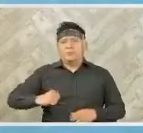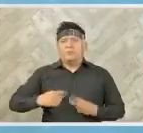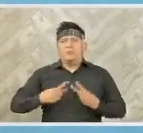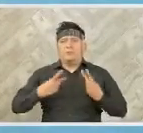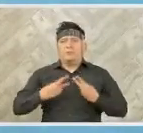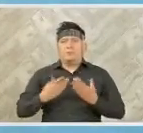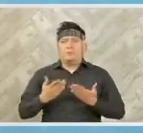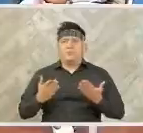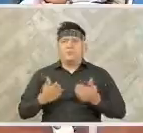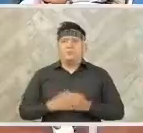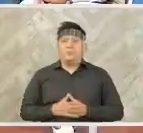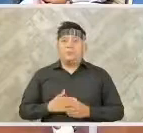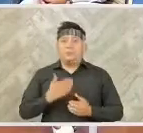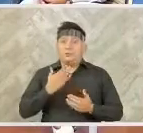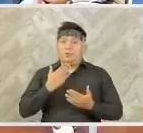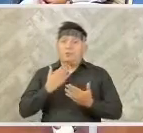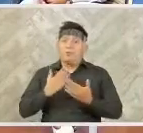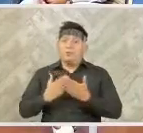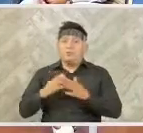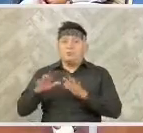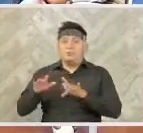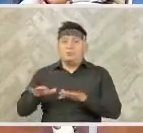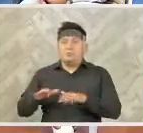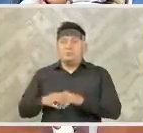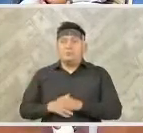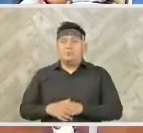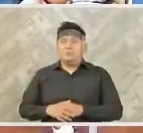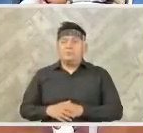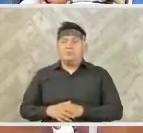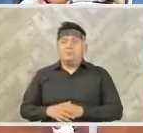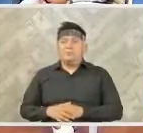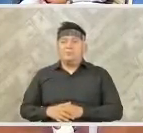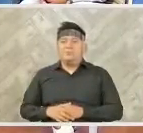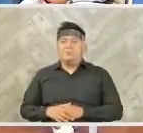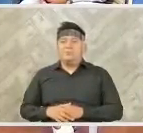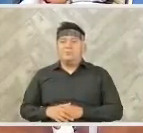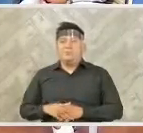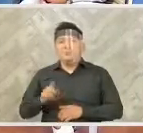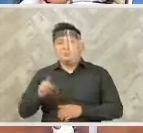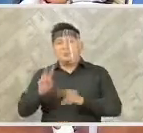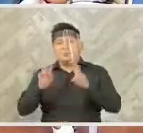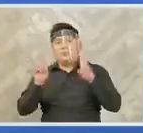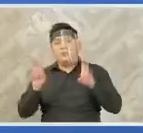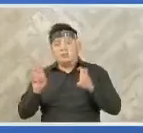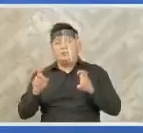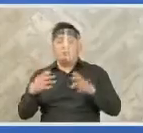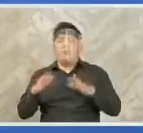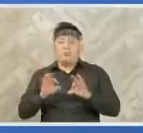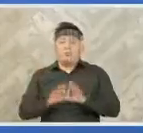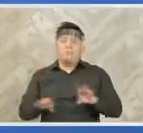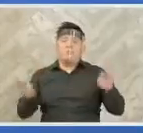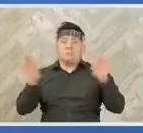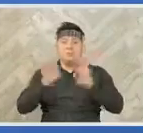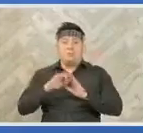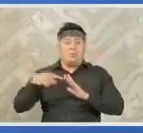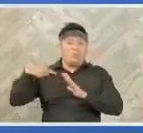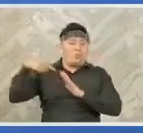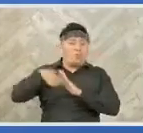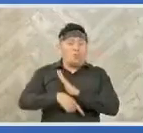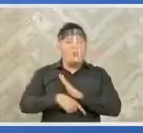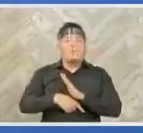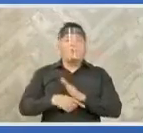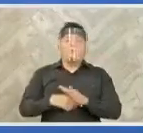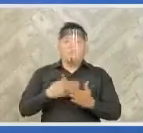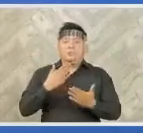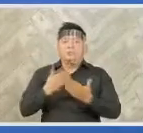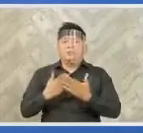de ellos también. Muchísimas gracias, secretario. Creo que es un tema bastante complejo, pero muy importante también de